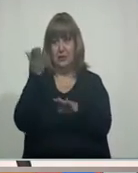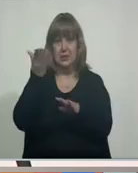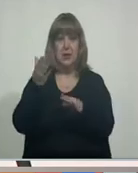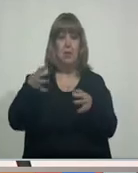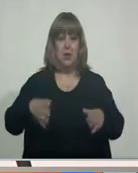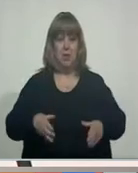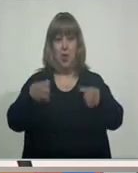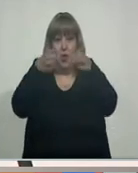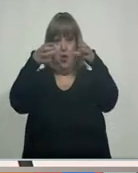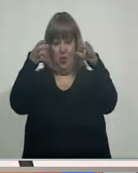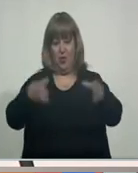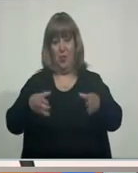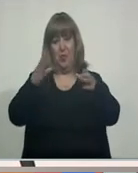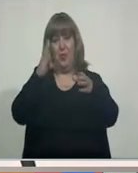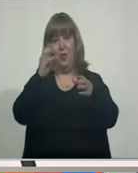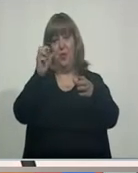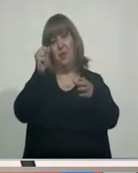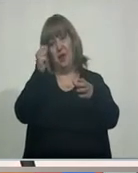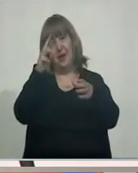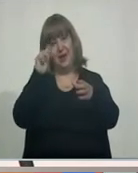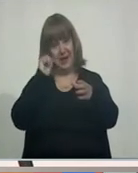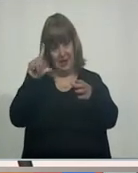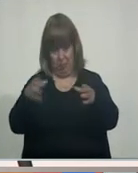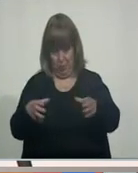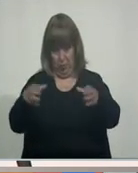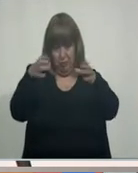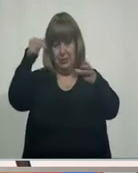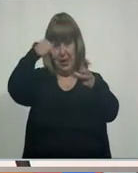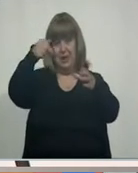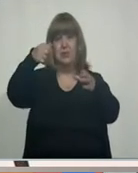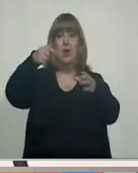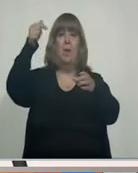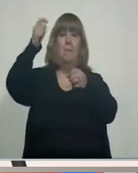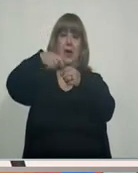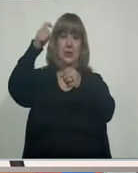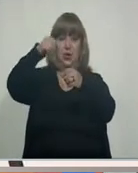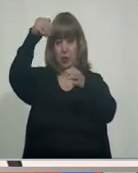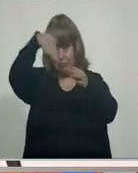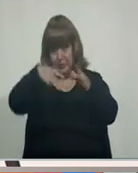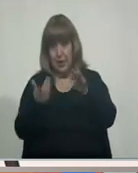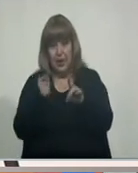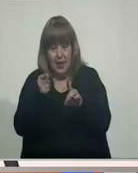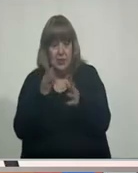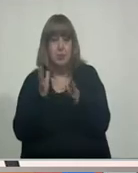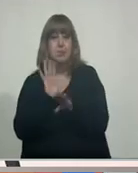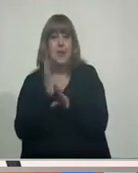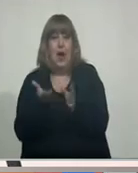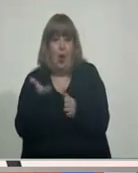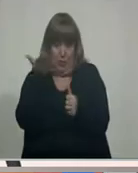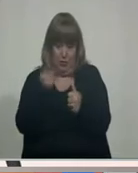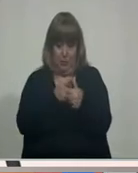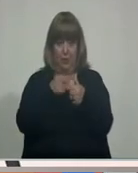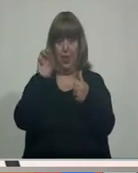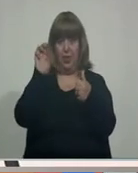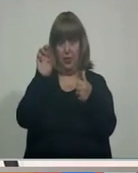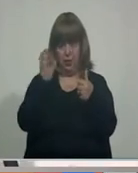el barril en la bolsa mundial. Aumentó la cotización del petróleo, aumentó el dólar